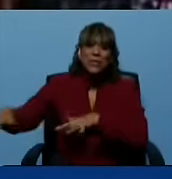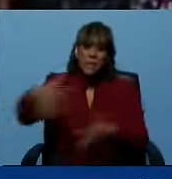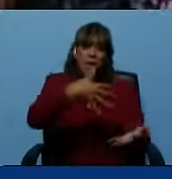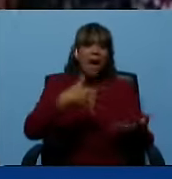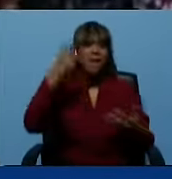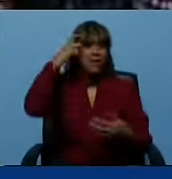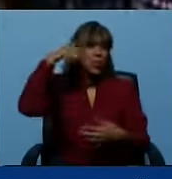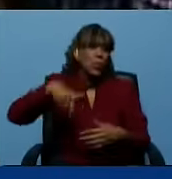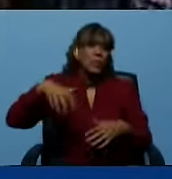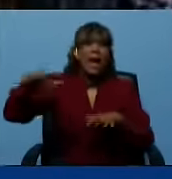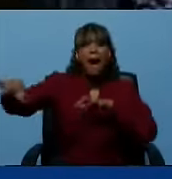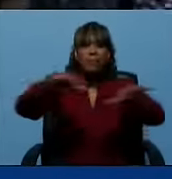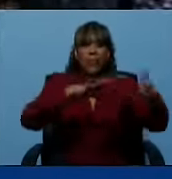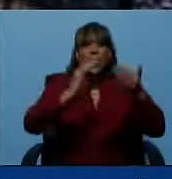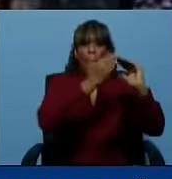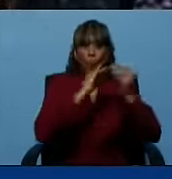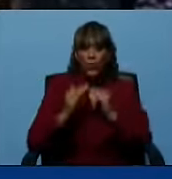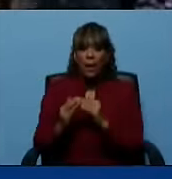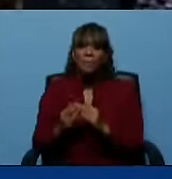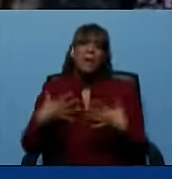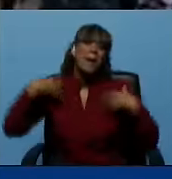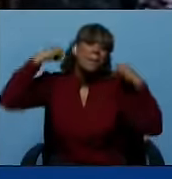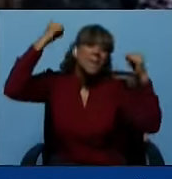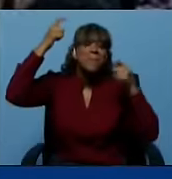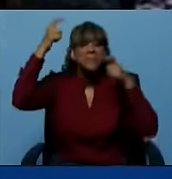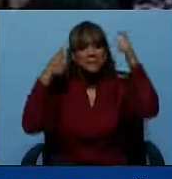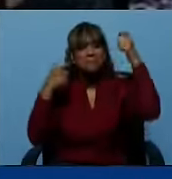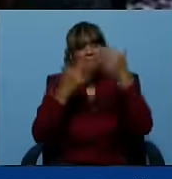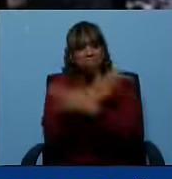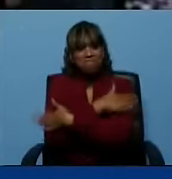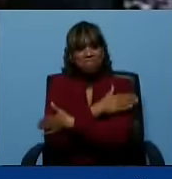y niñas de la patria. ¡Que viva Chávez!